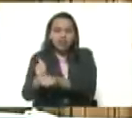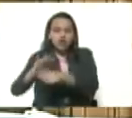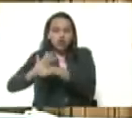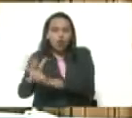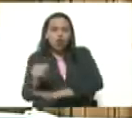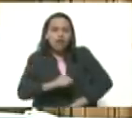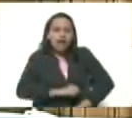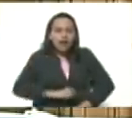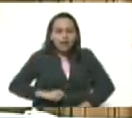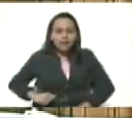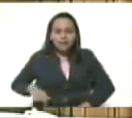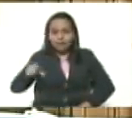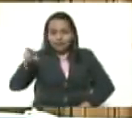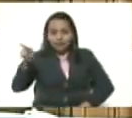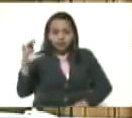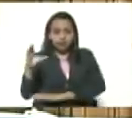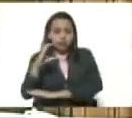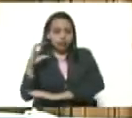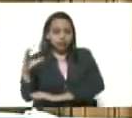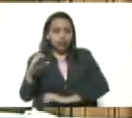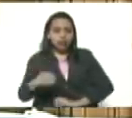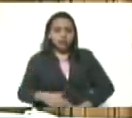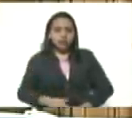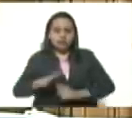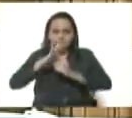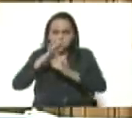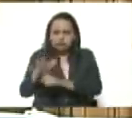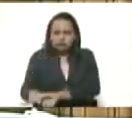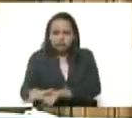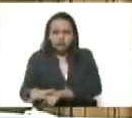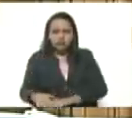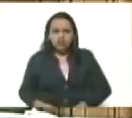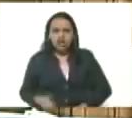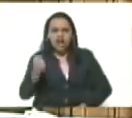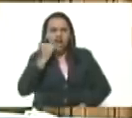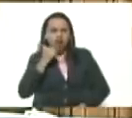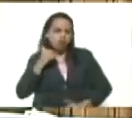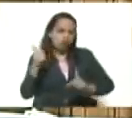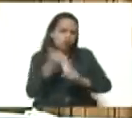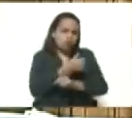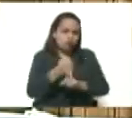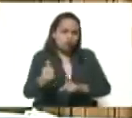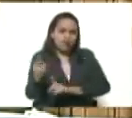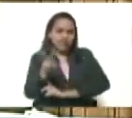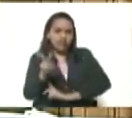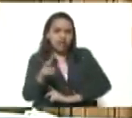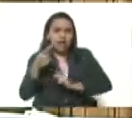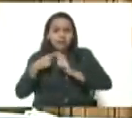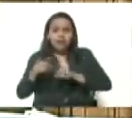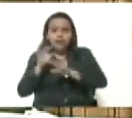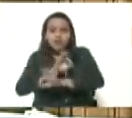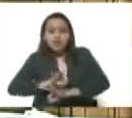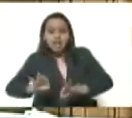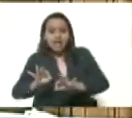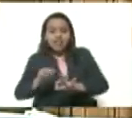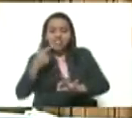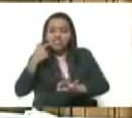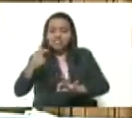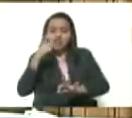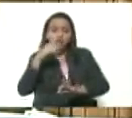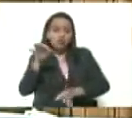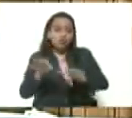coronahambre, la represión, la xenofobia, pero nadie de los que salen a hacer las críticas